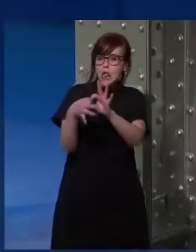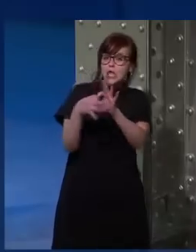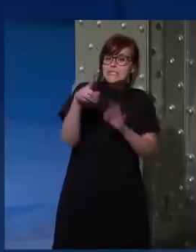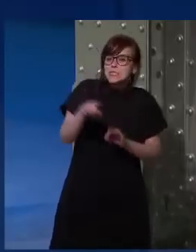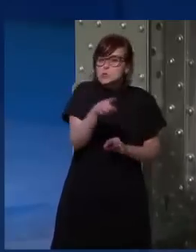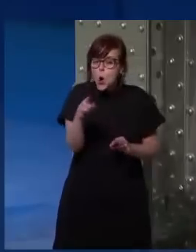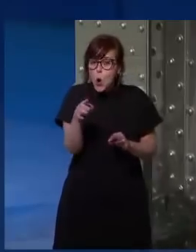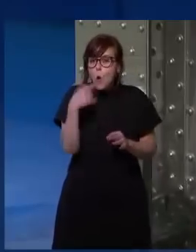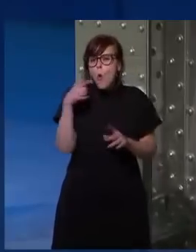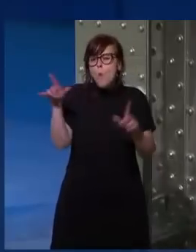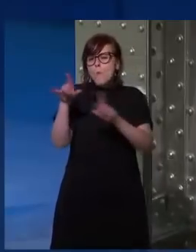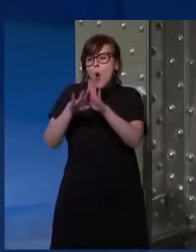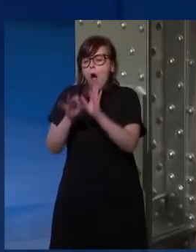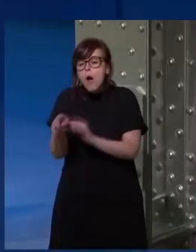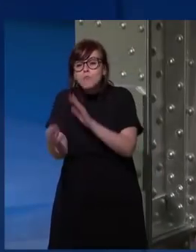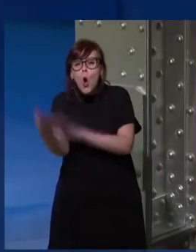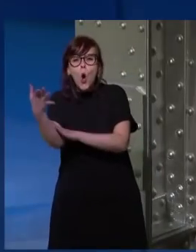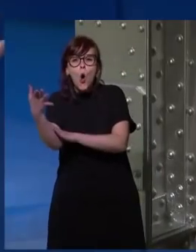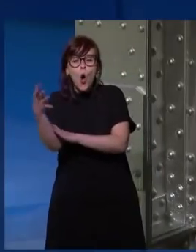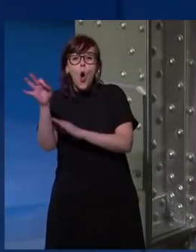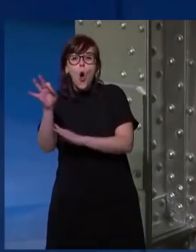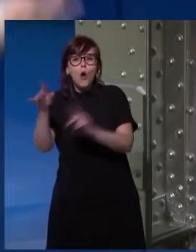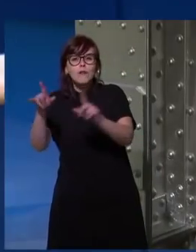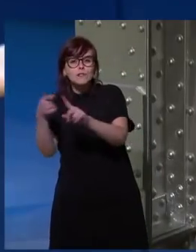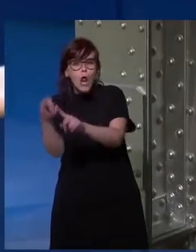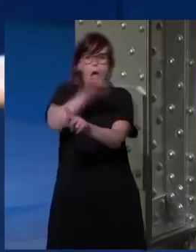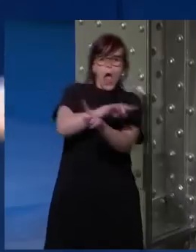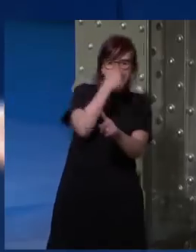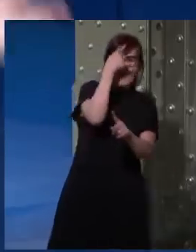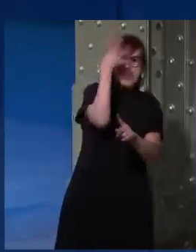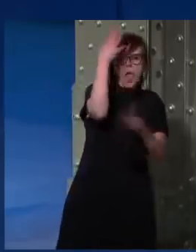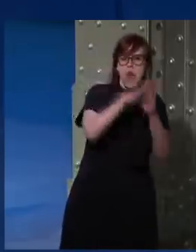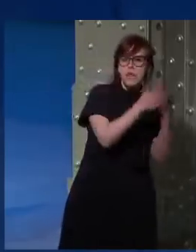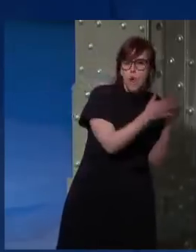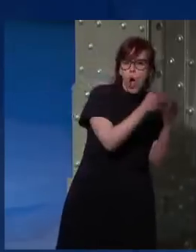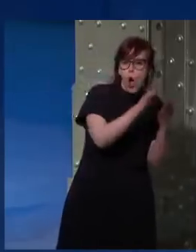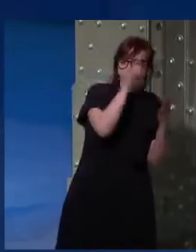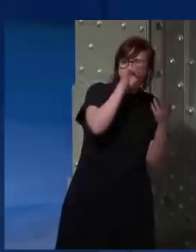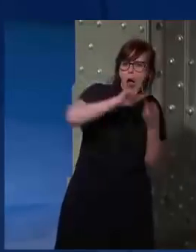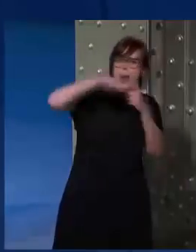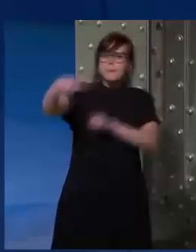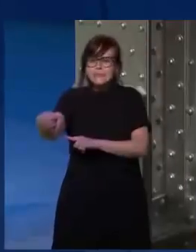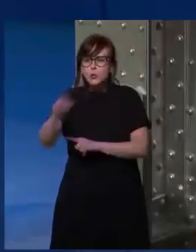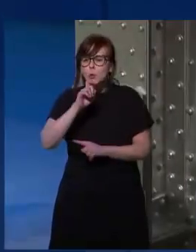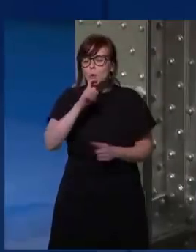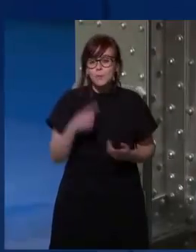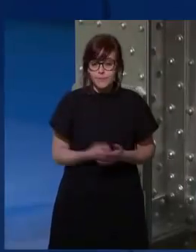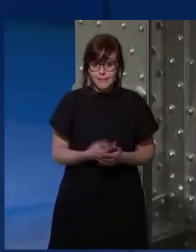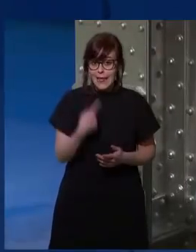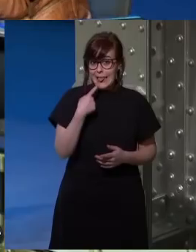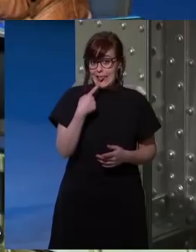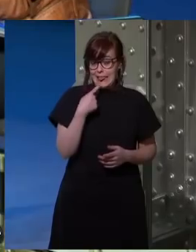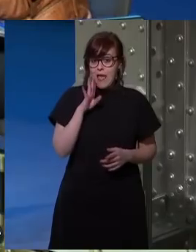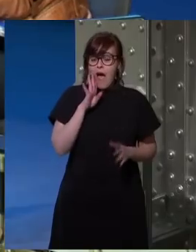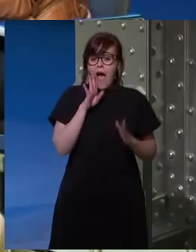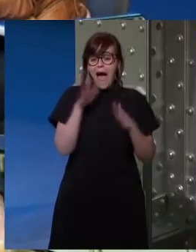Entonces el programa te hace pensar en el libro, tú tenías la idea del libro y entonces traes el programa. Exactamente. Es lo que decía antes